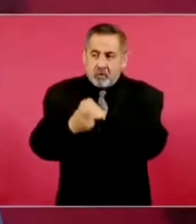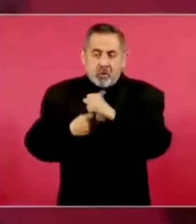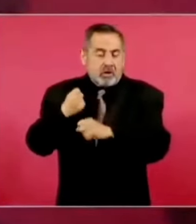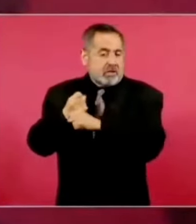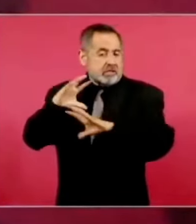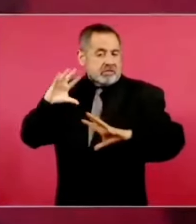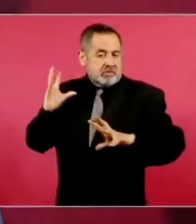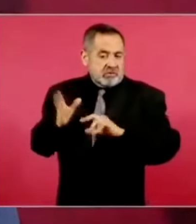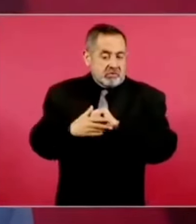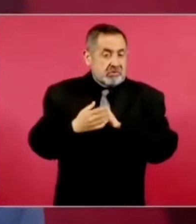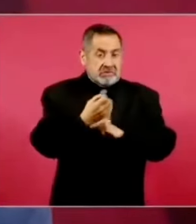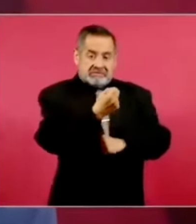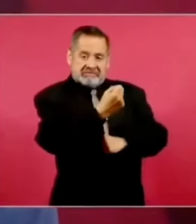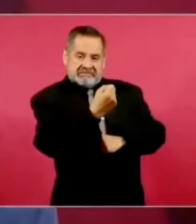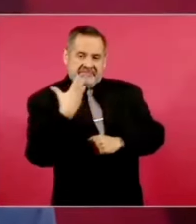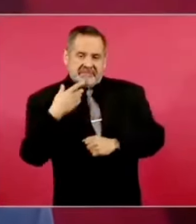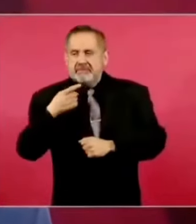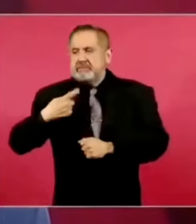sus